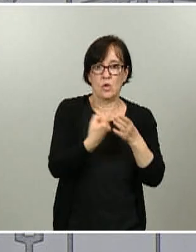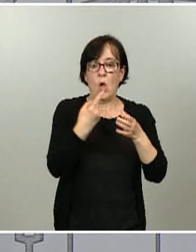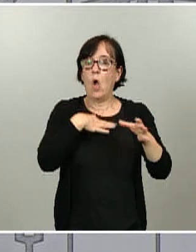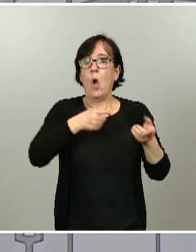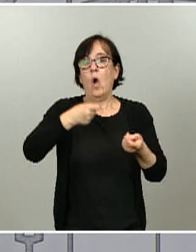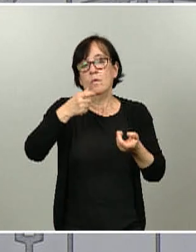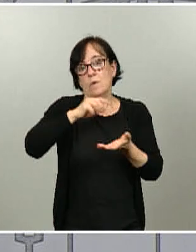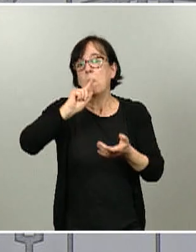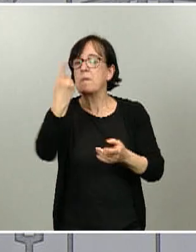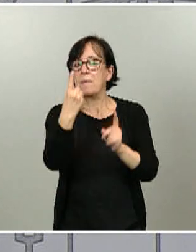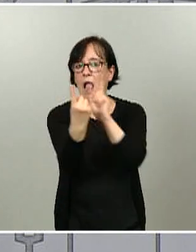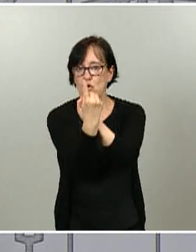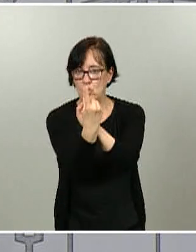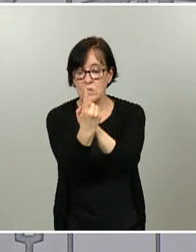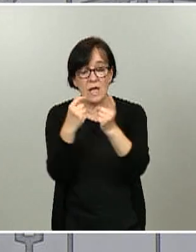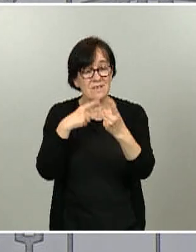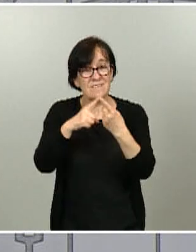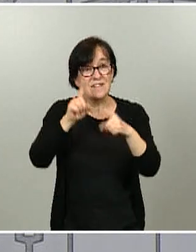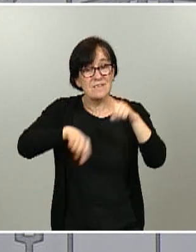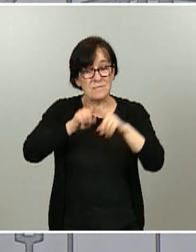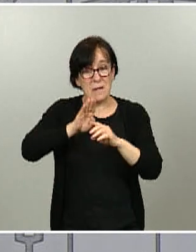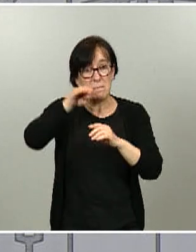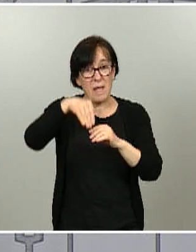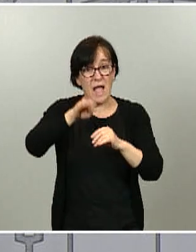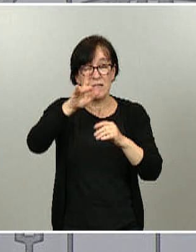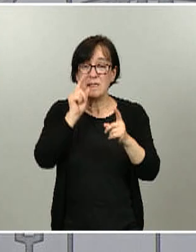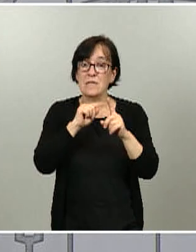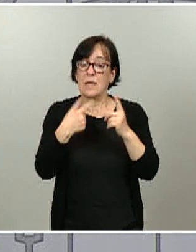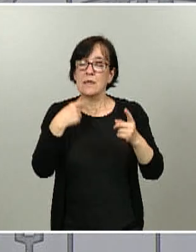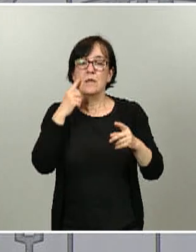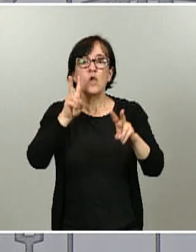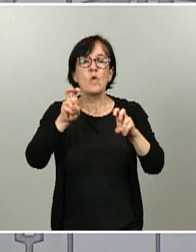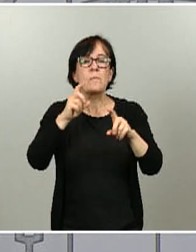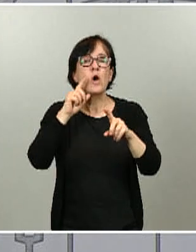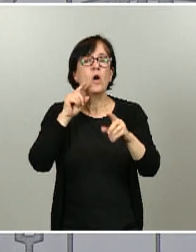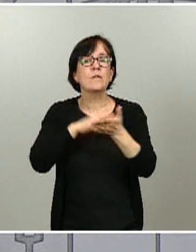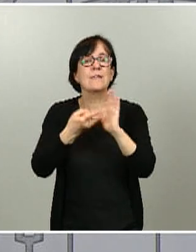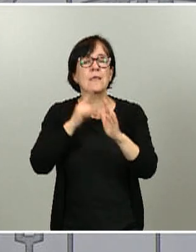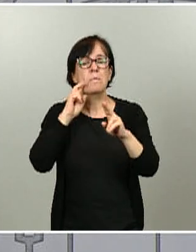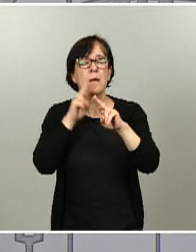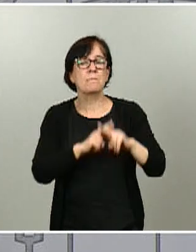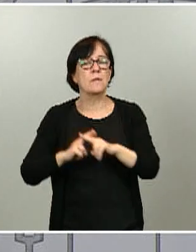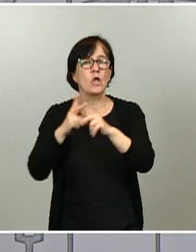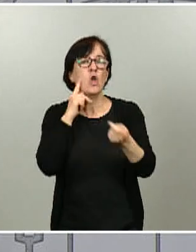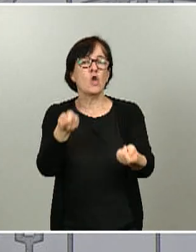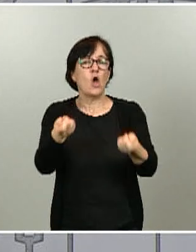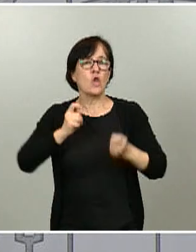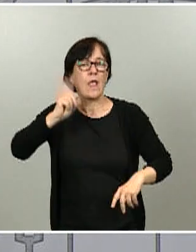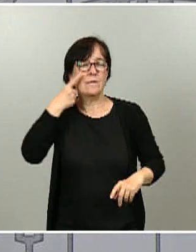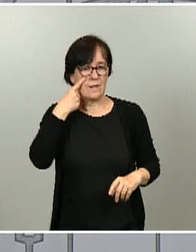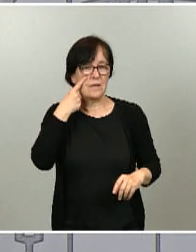Son variables que ahora con el nuevo sistema de vigilancia somos capaces de controlar, identificar y por lo tanto